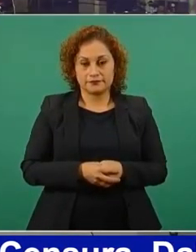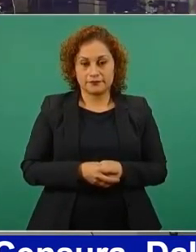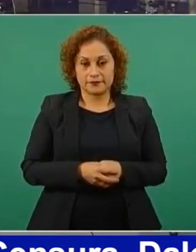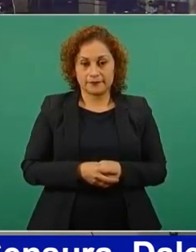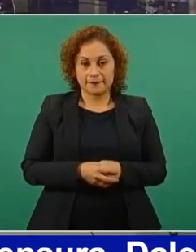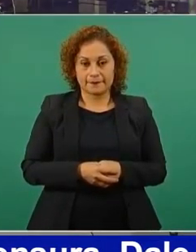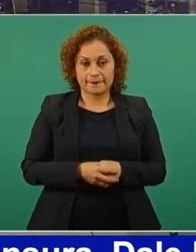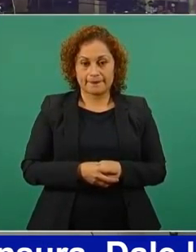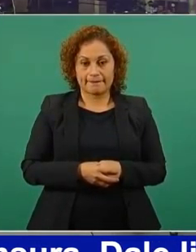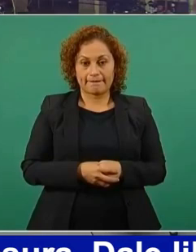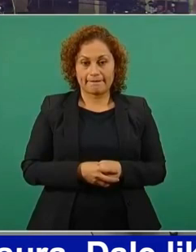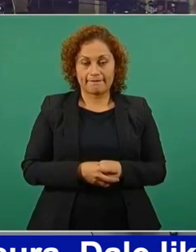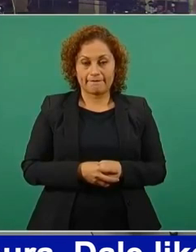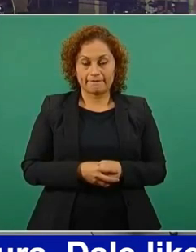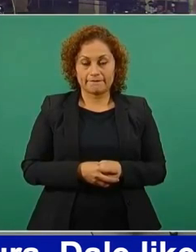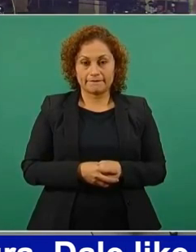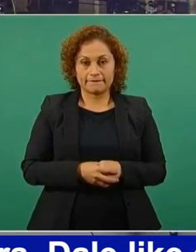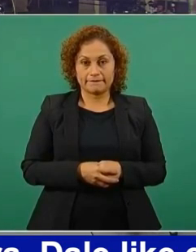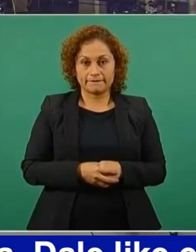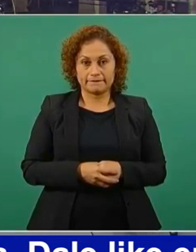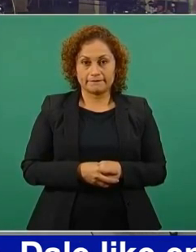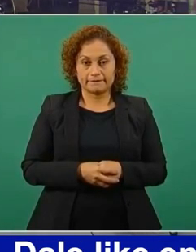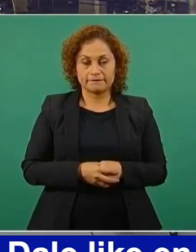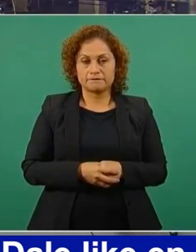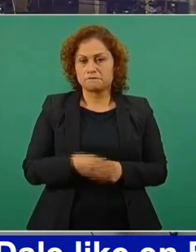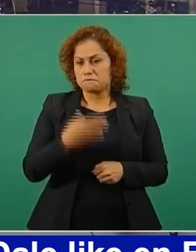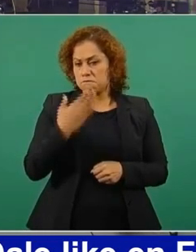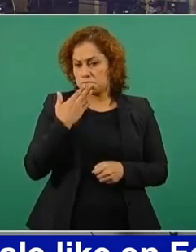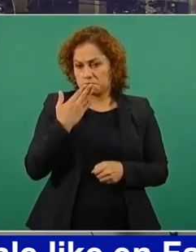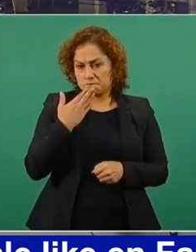Que nos está yendo bien,